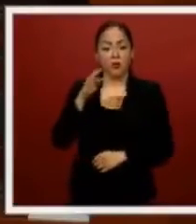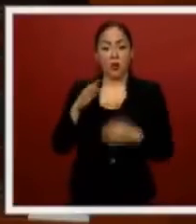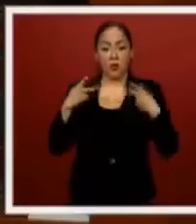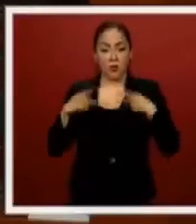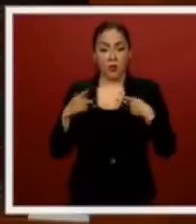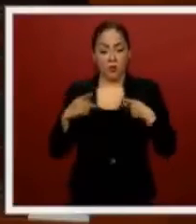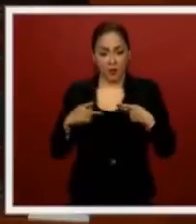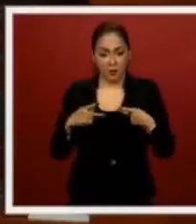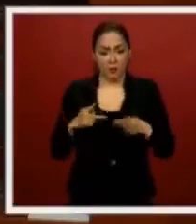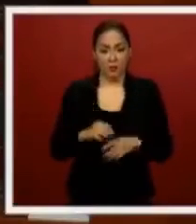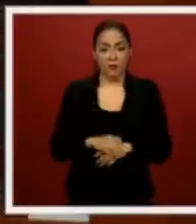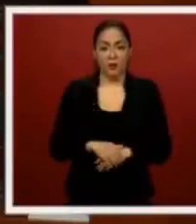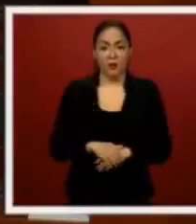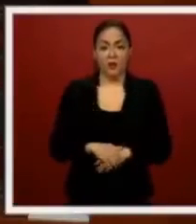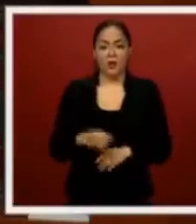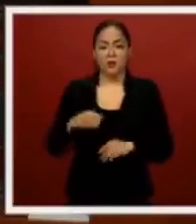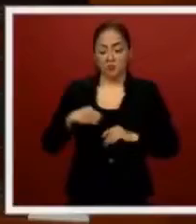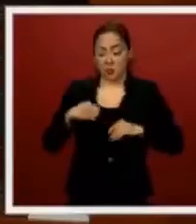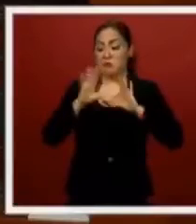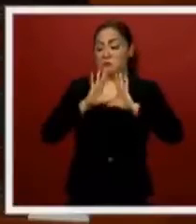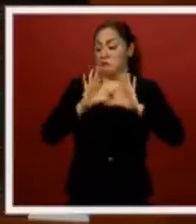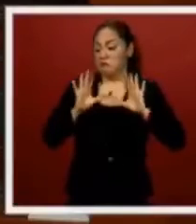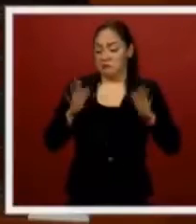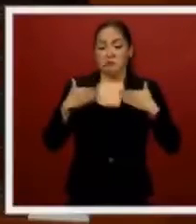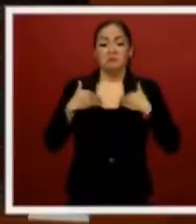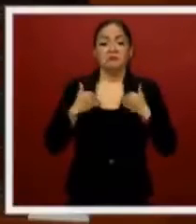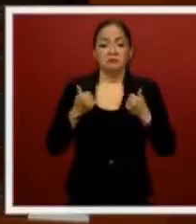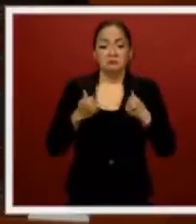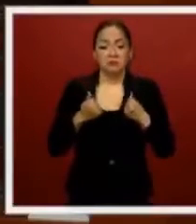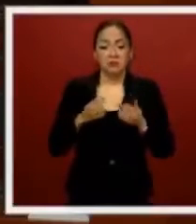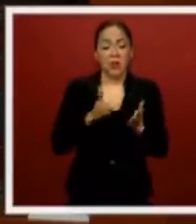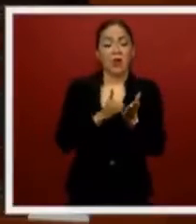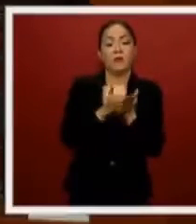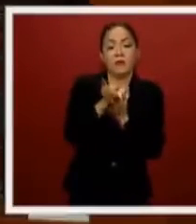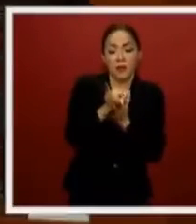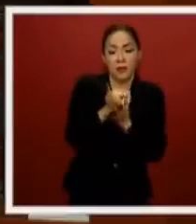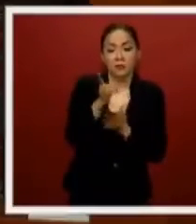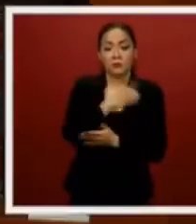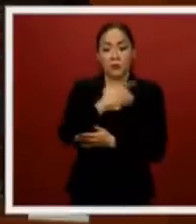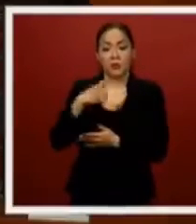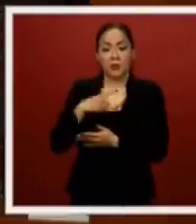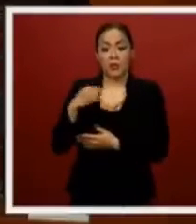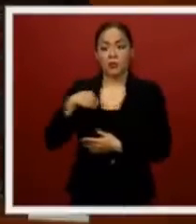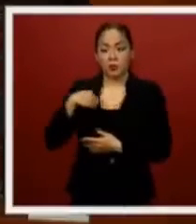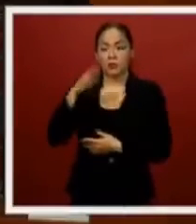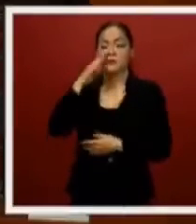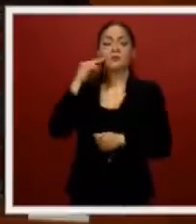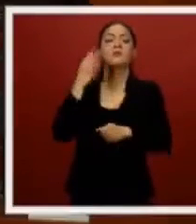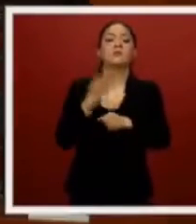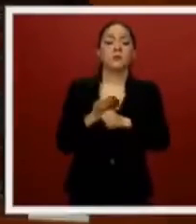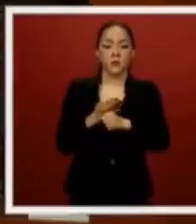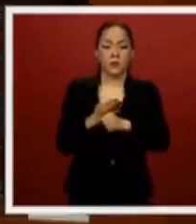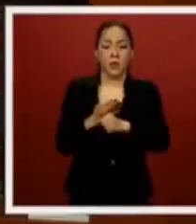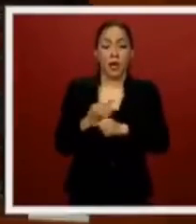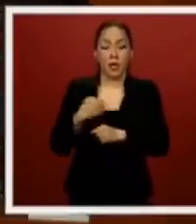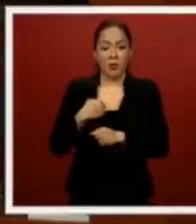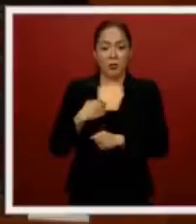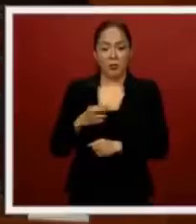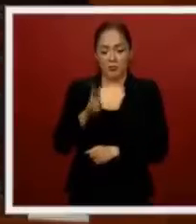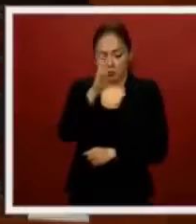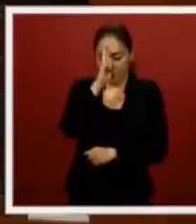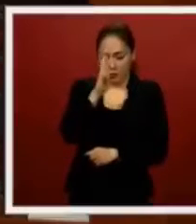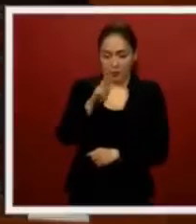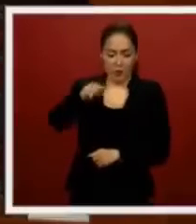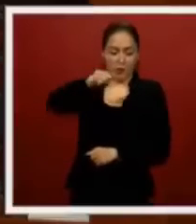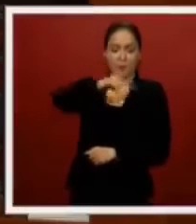ciudadano que logra ser consciente de sus derechos y deberes, se vuelve responsable. Y además se respeta a sí mismo. Y